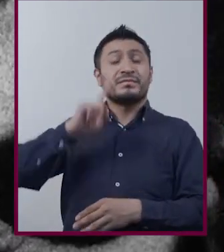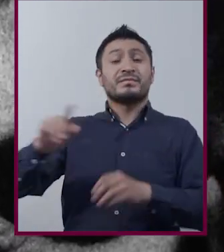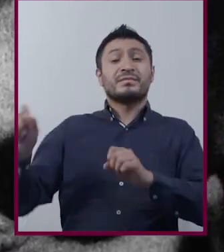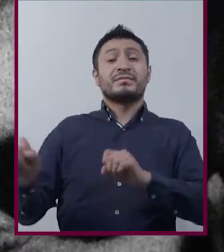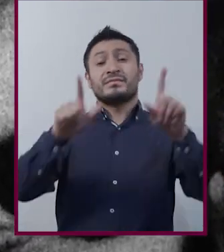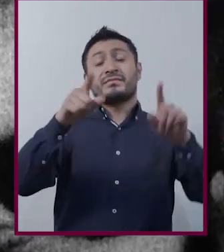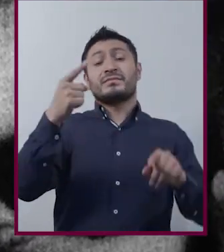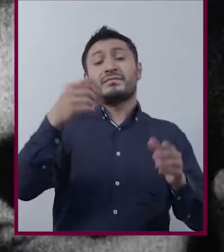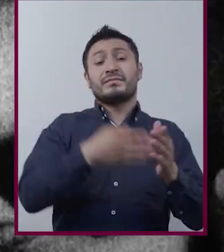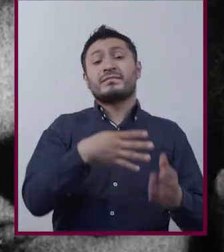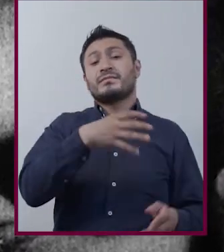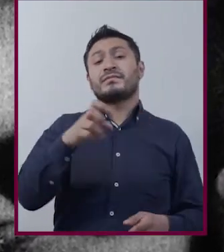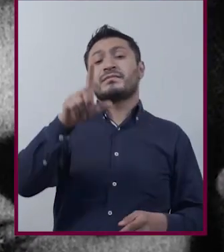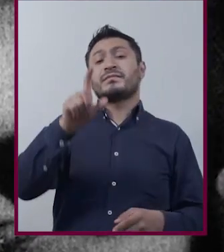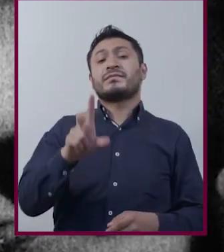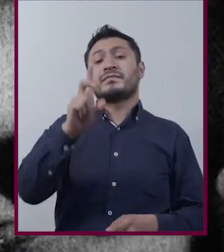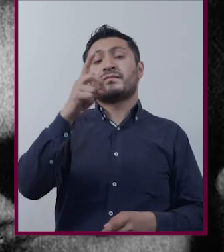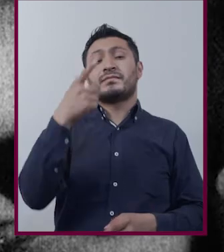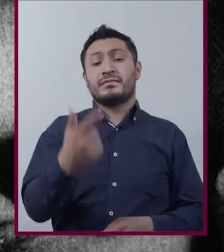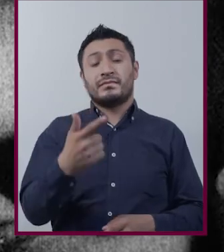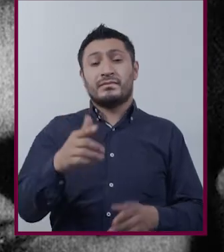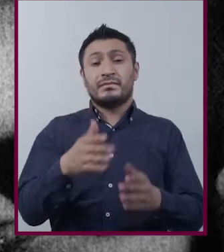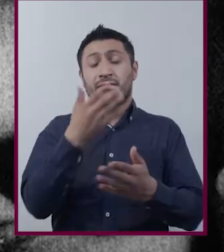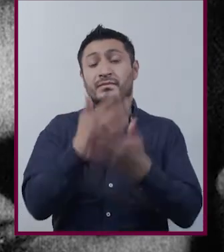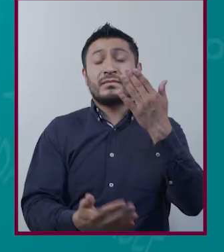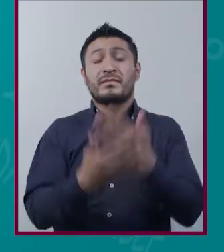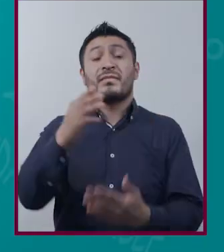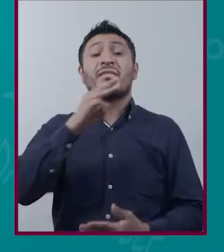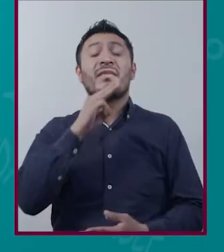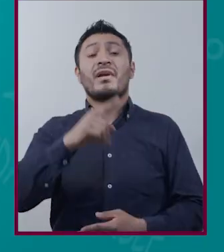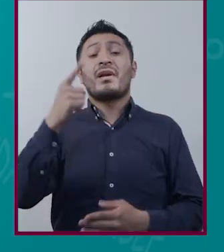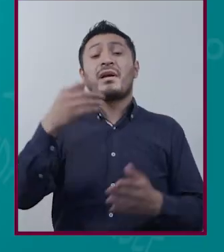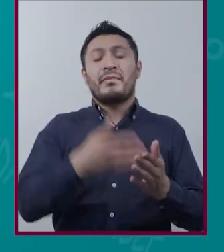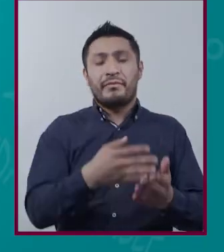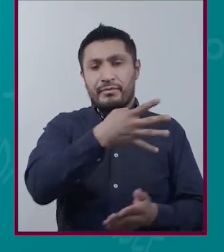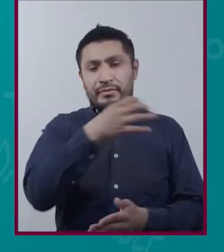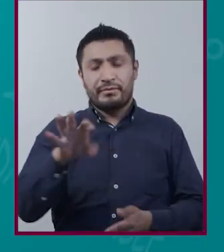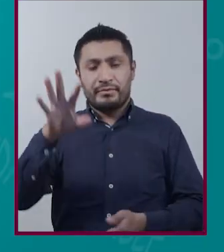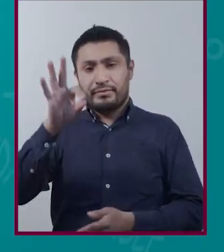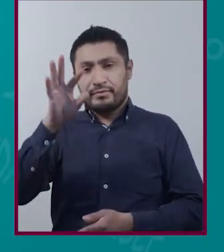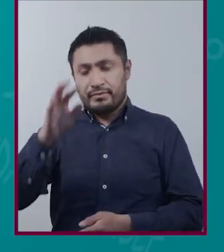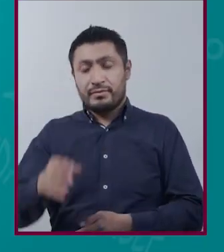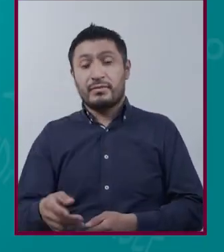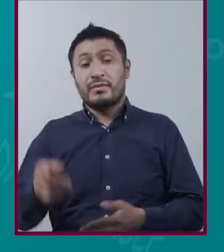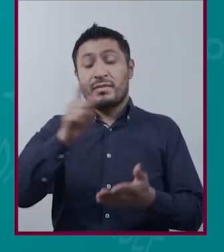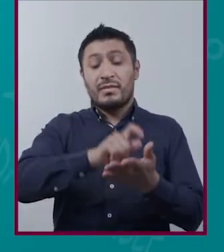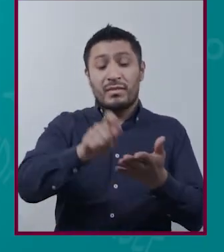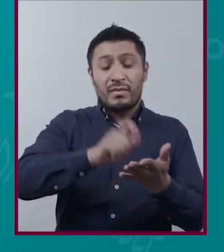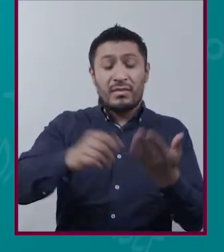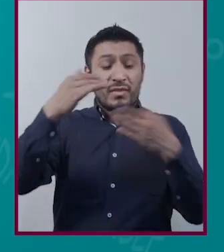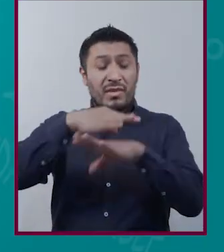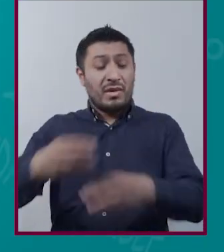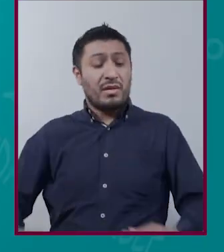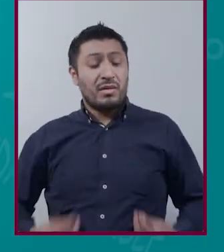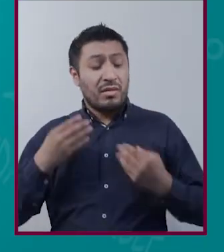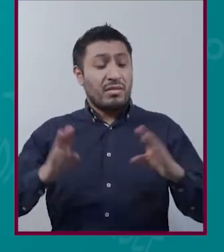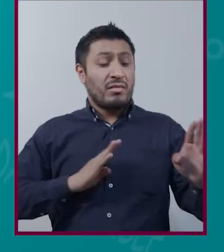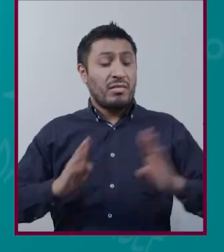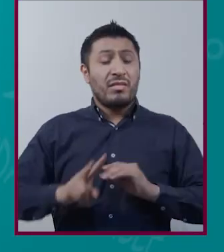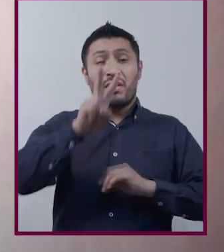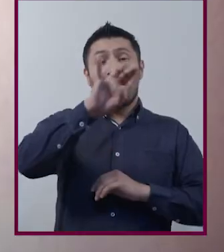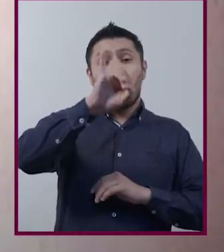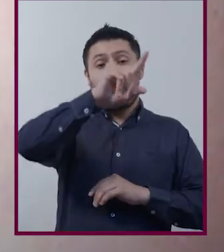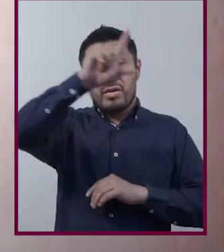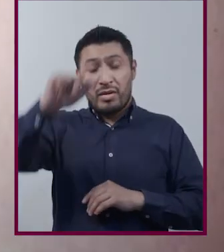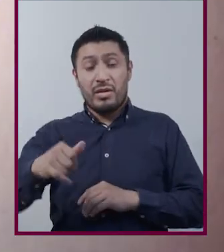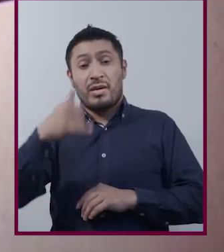en 1937 Las manos de mamá y en 1940 Apuntes sobre la vida militar de Francisco Villa